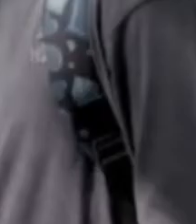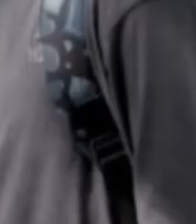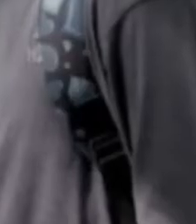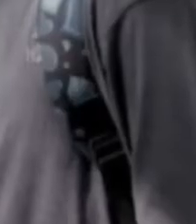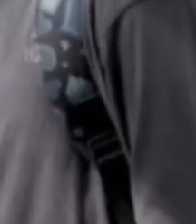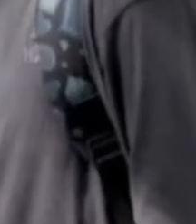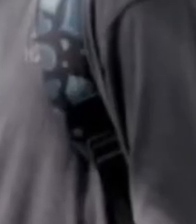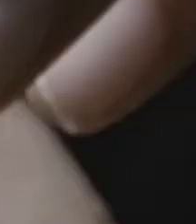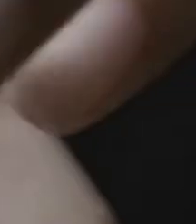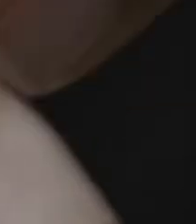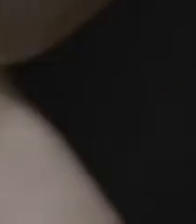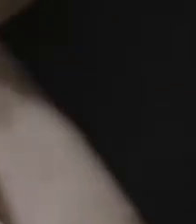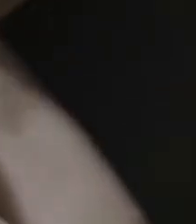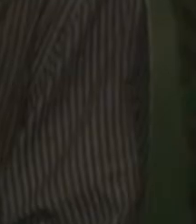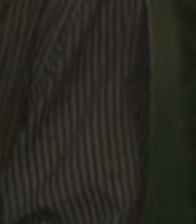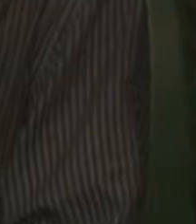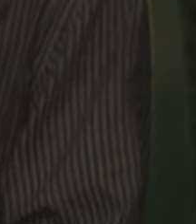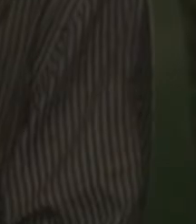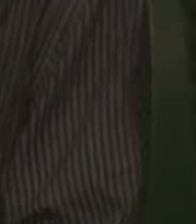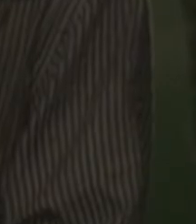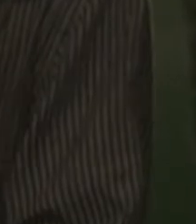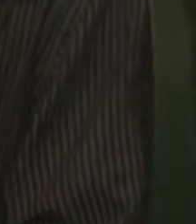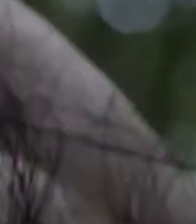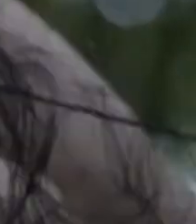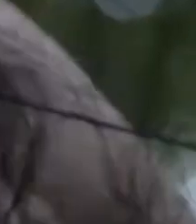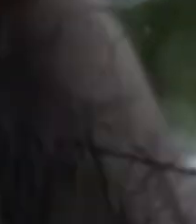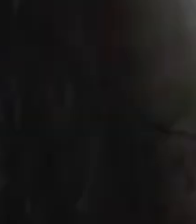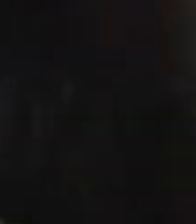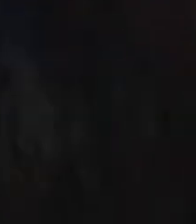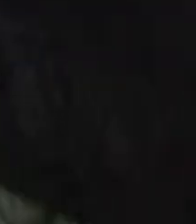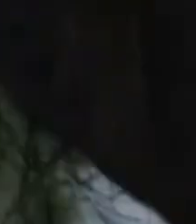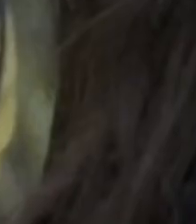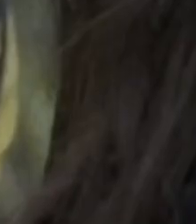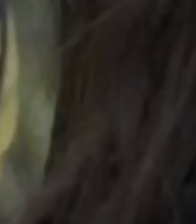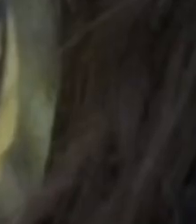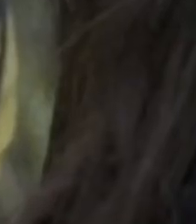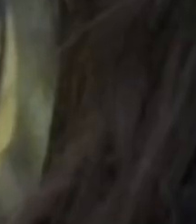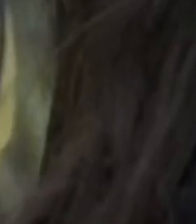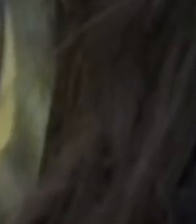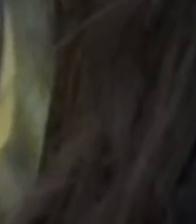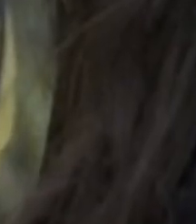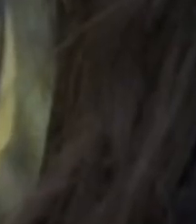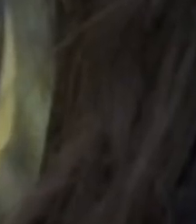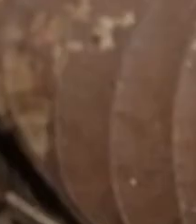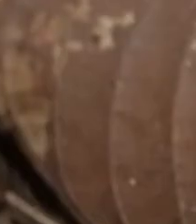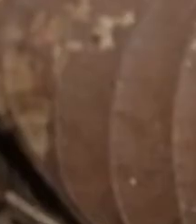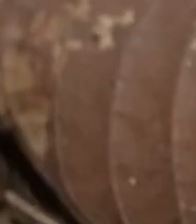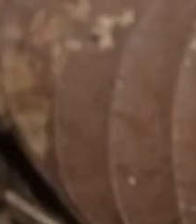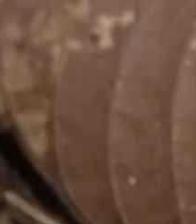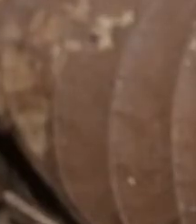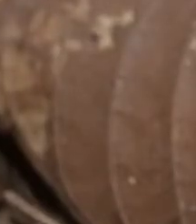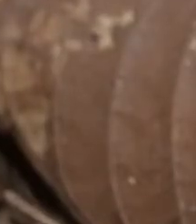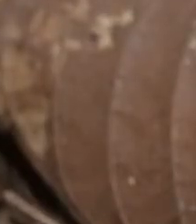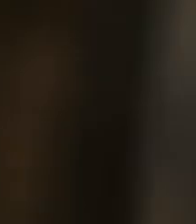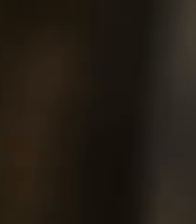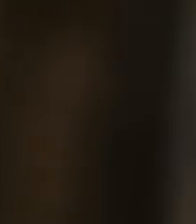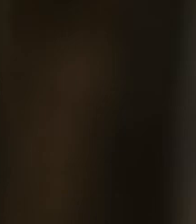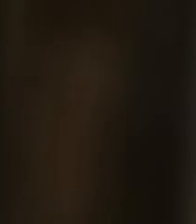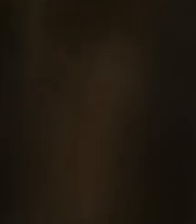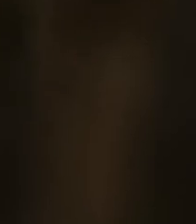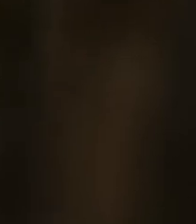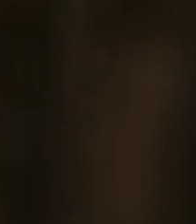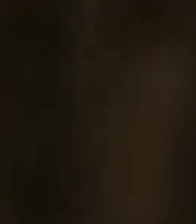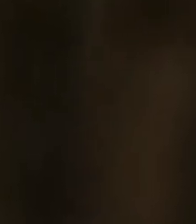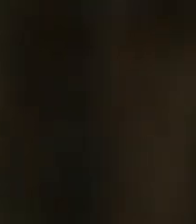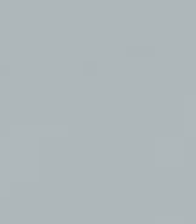Documental, presentamos a propósito del Día Mundial de la Madre Tierra, el documental Colombia Bio,